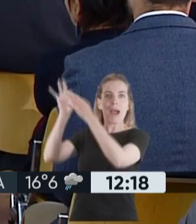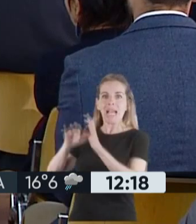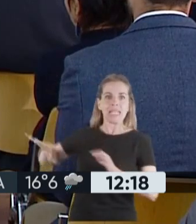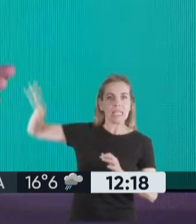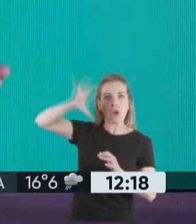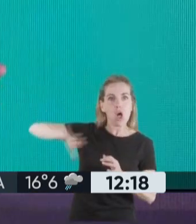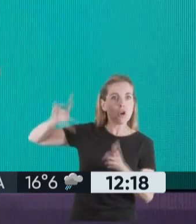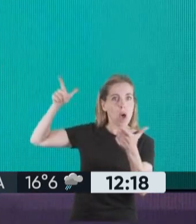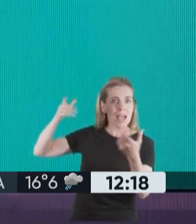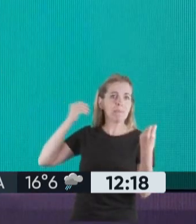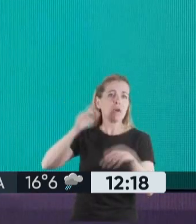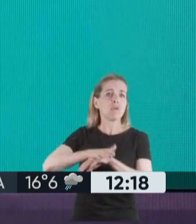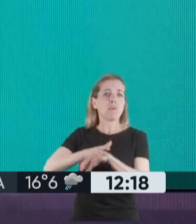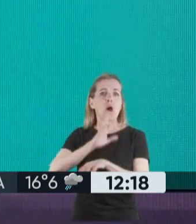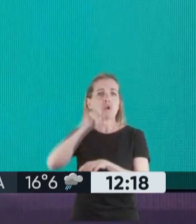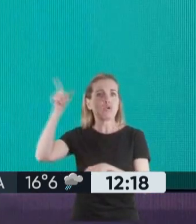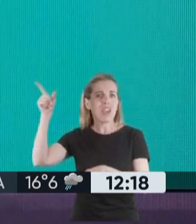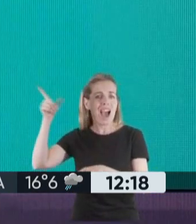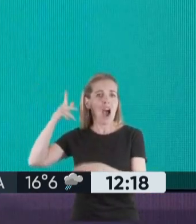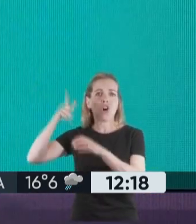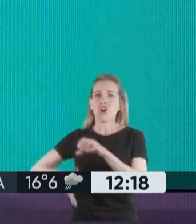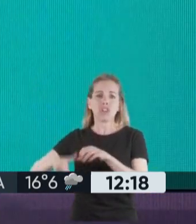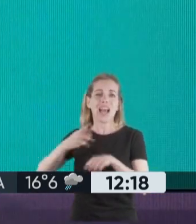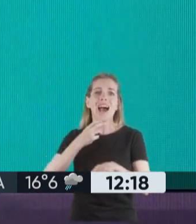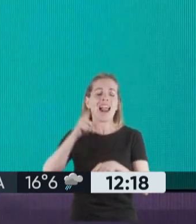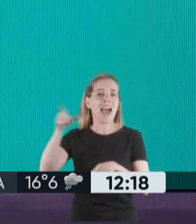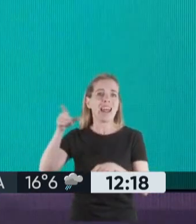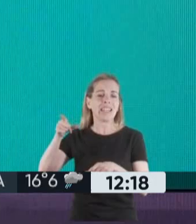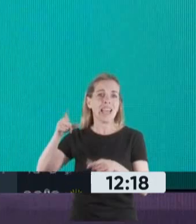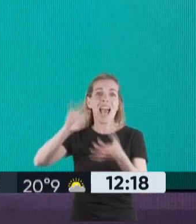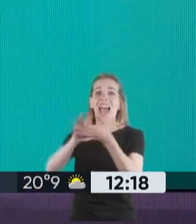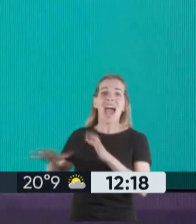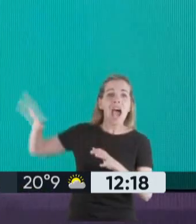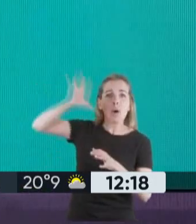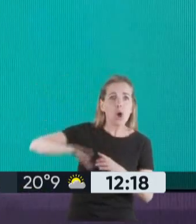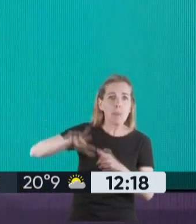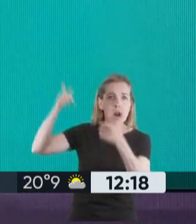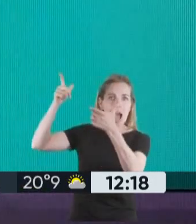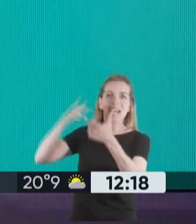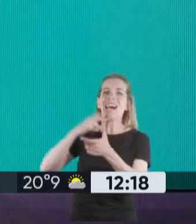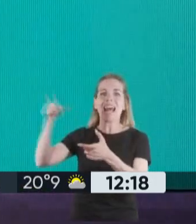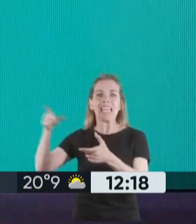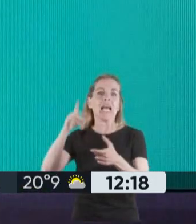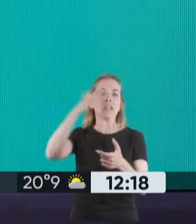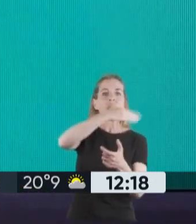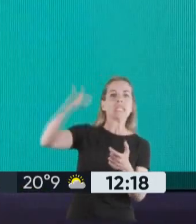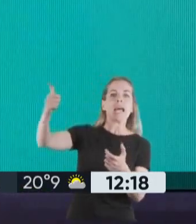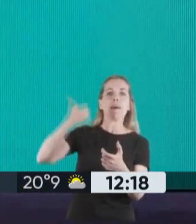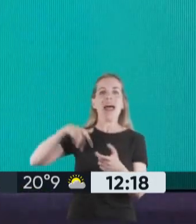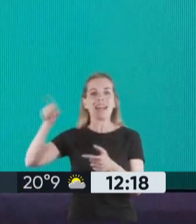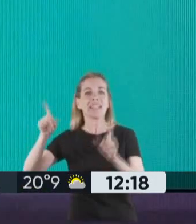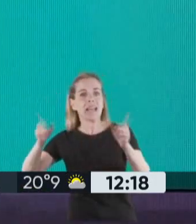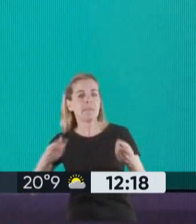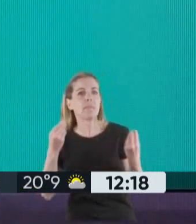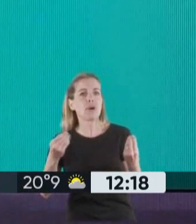dejó de mandar energía a Europa. Y entonces todo entra en crisis. También la falta de alimentos. ¿Por qué? Porque